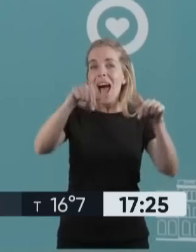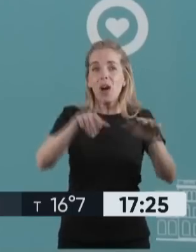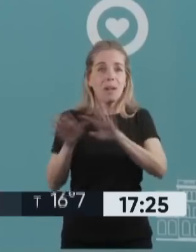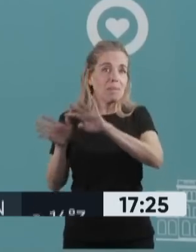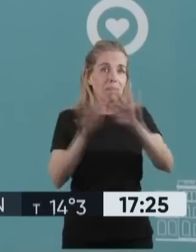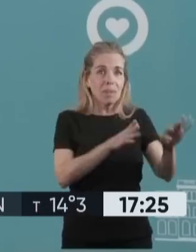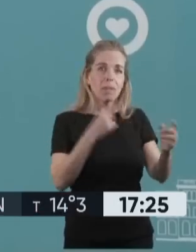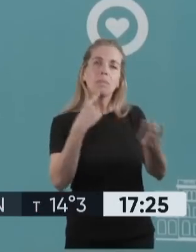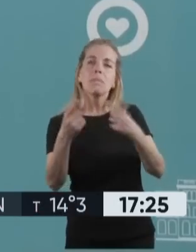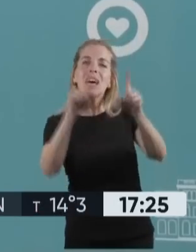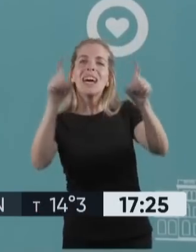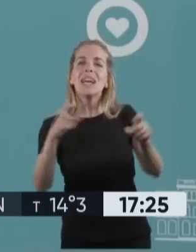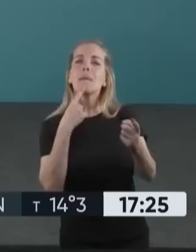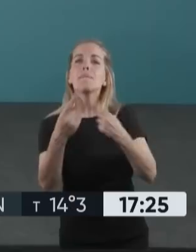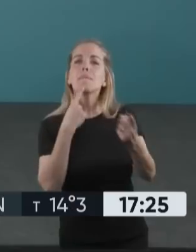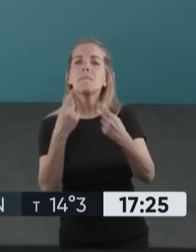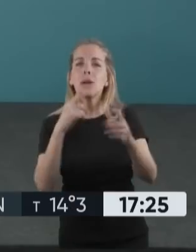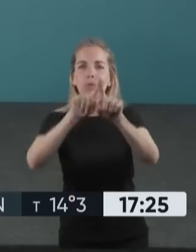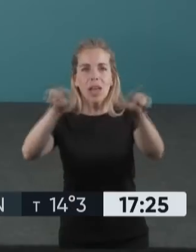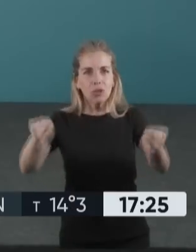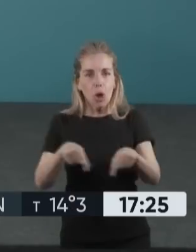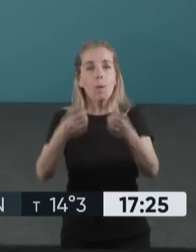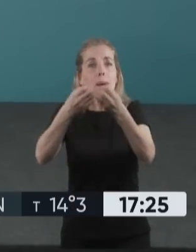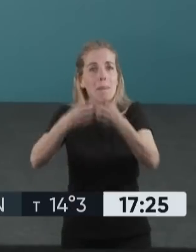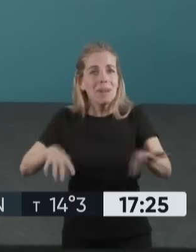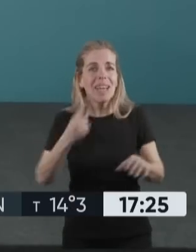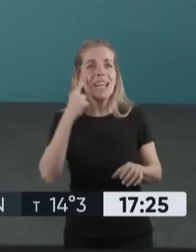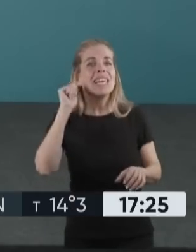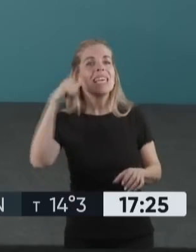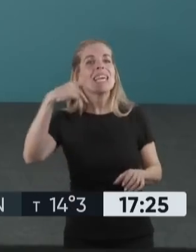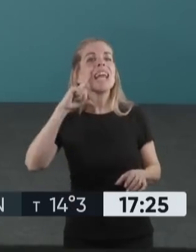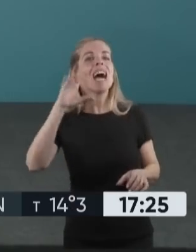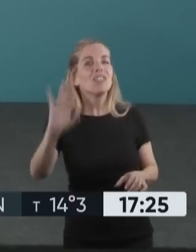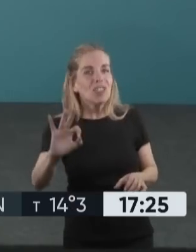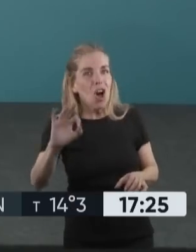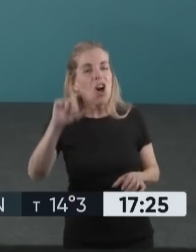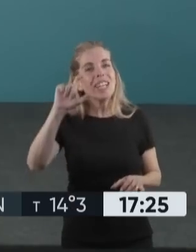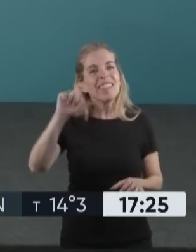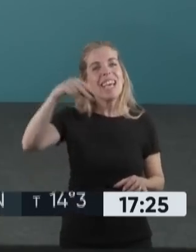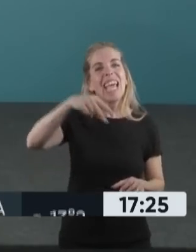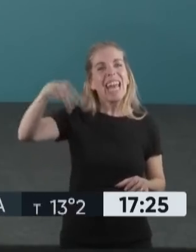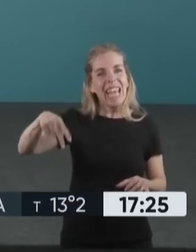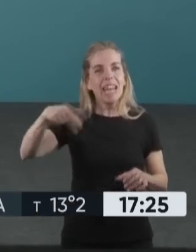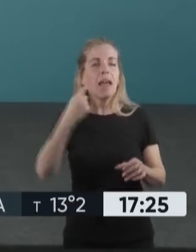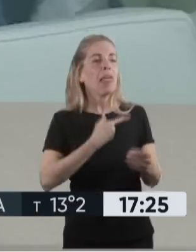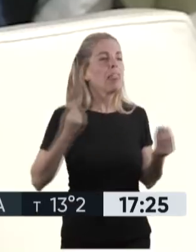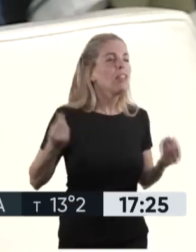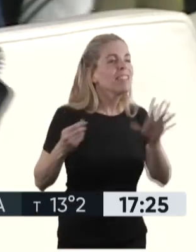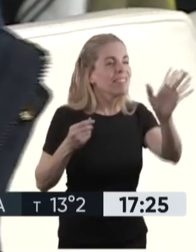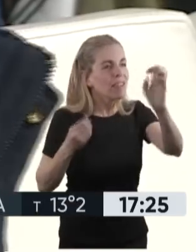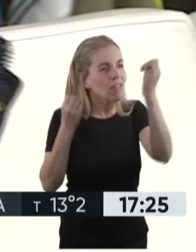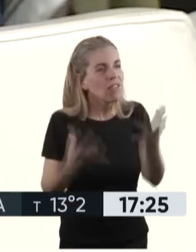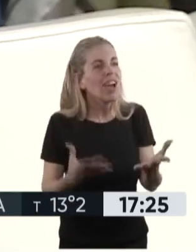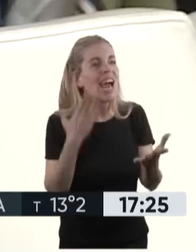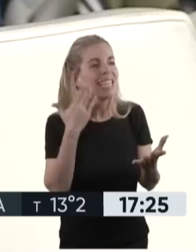preguntas de todos ustedes. Vamos a comenzar por Ignacio Grimaldi, de CNN. Ignacio, ¿dónde estás? Hola, Ignacio, buen